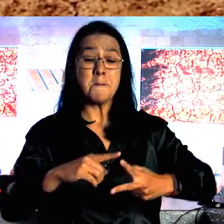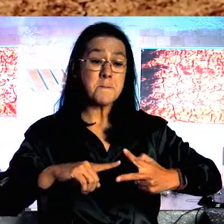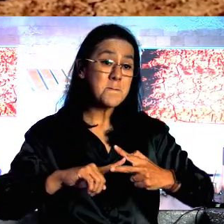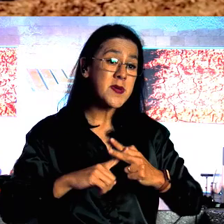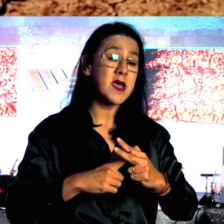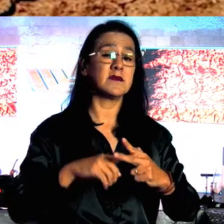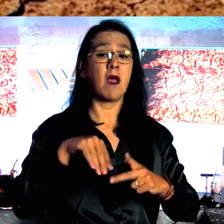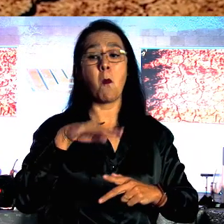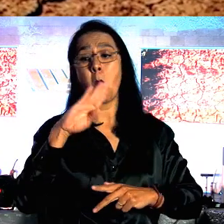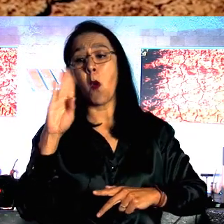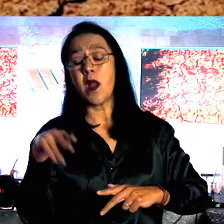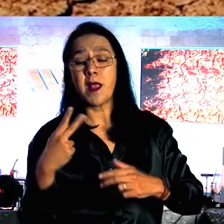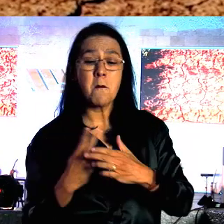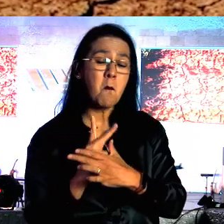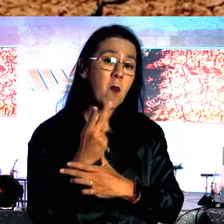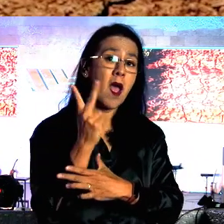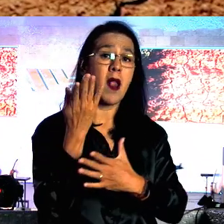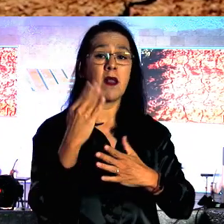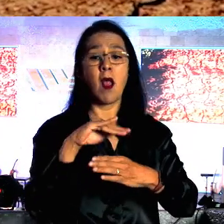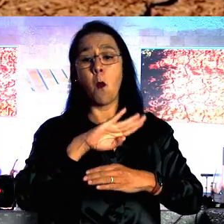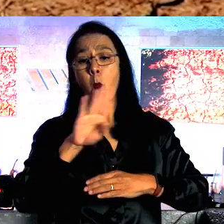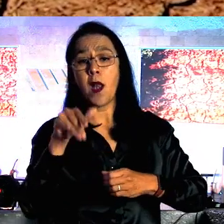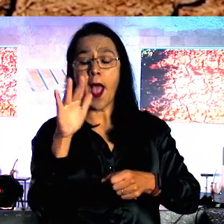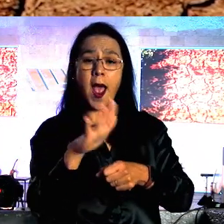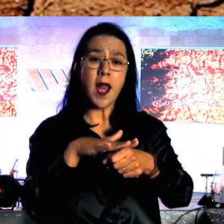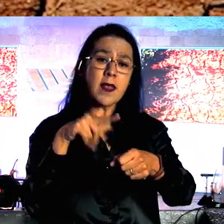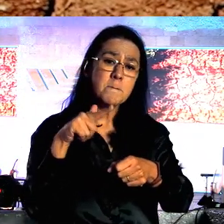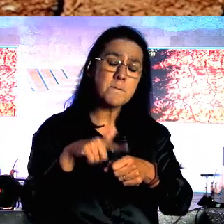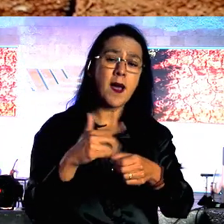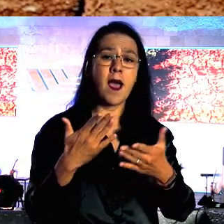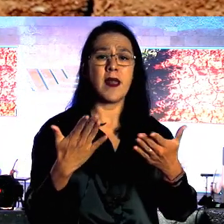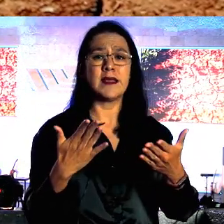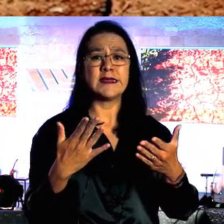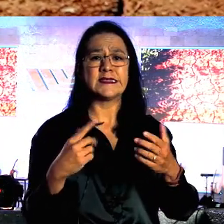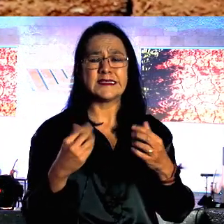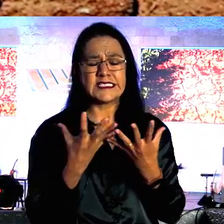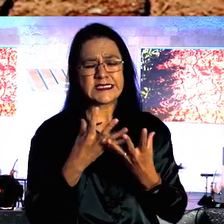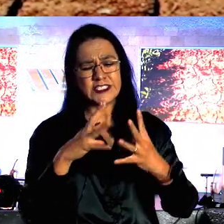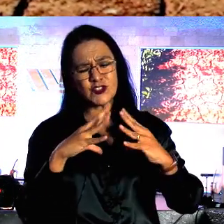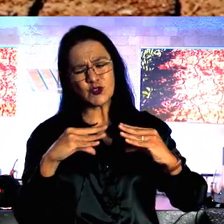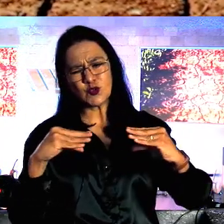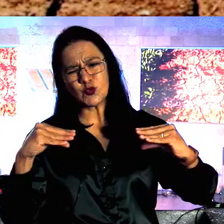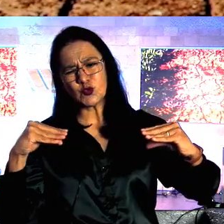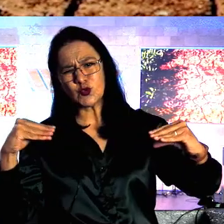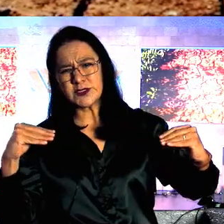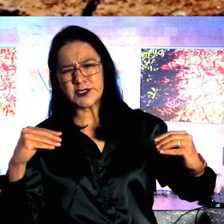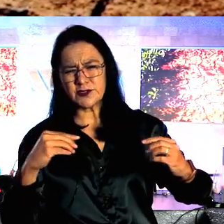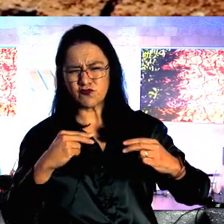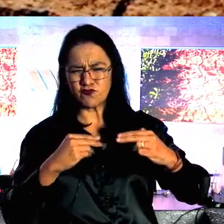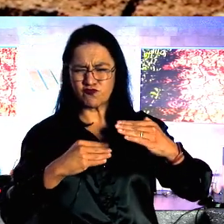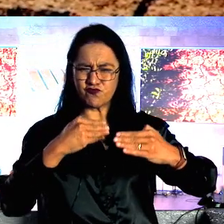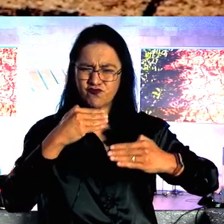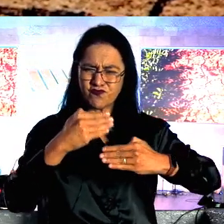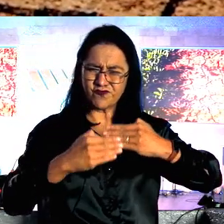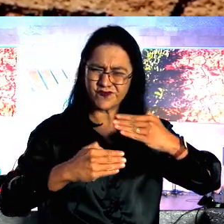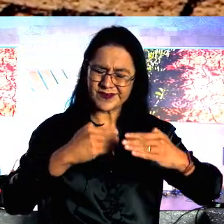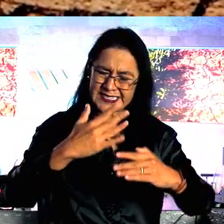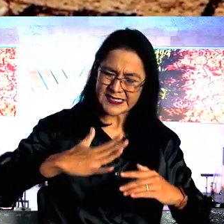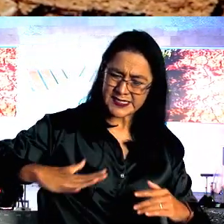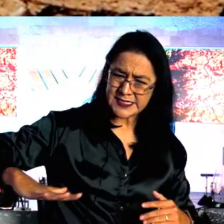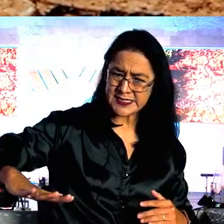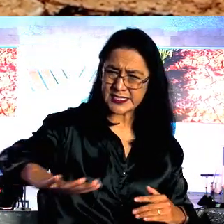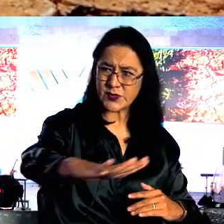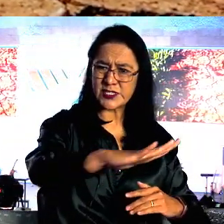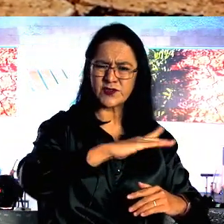plantas, empiezan a morir animales. Y esa sequía empieza a desencadenar una serie de circunstancias